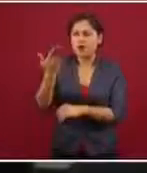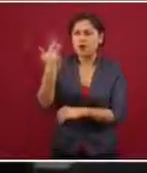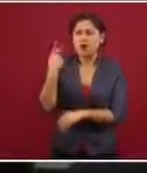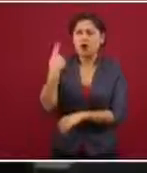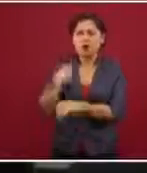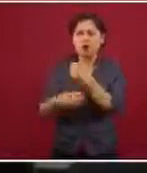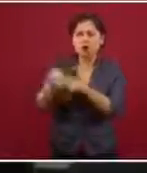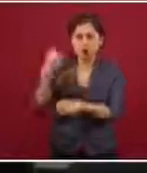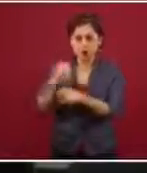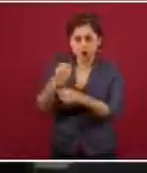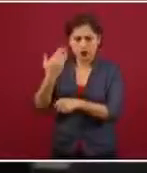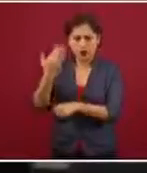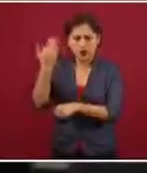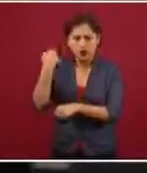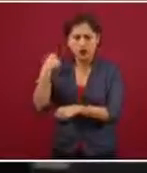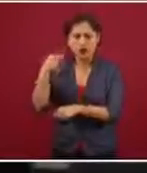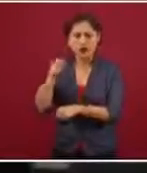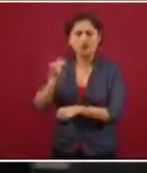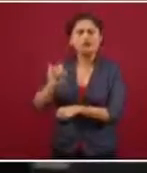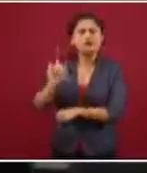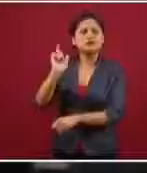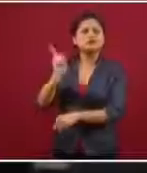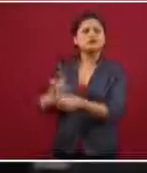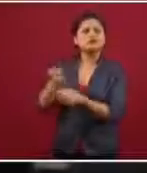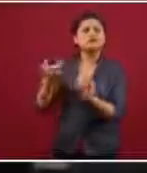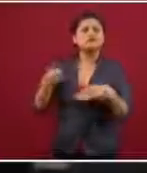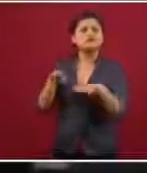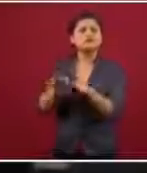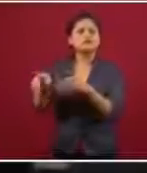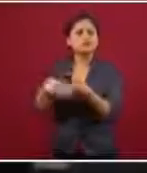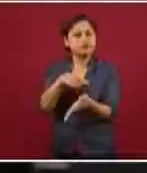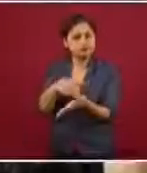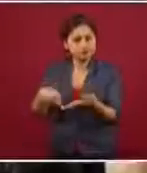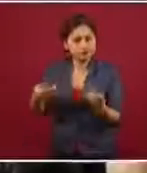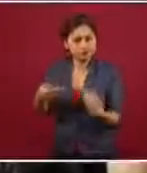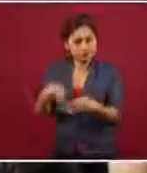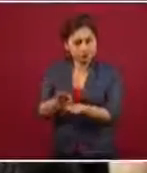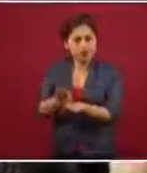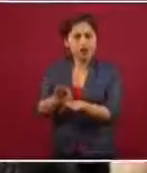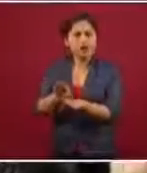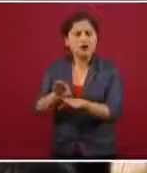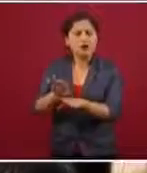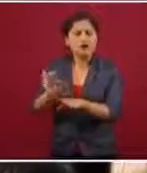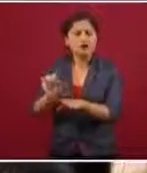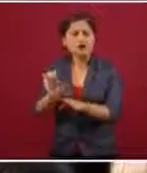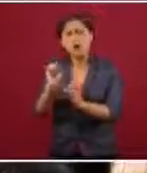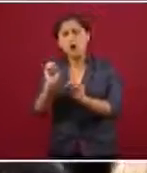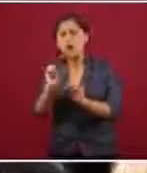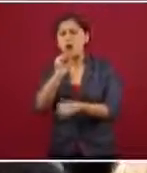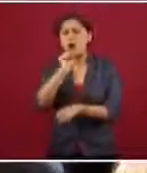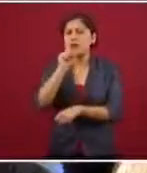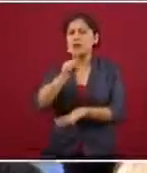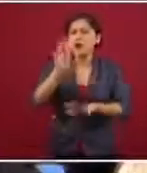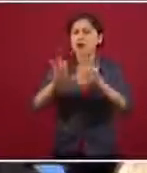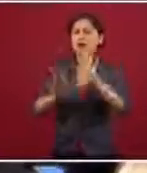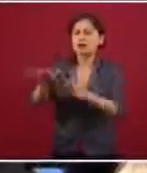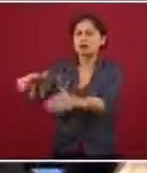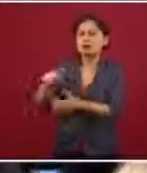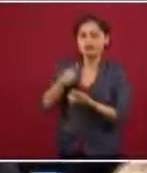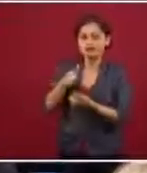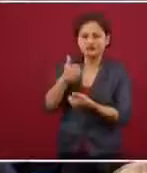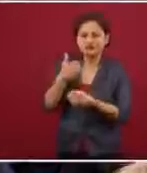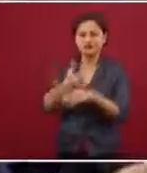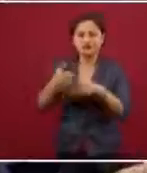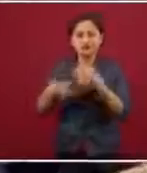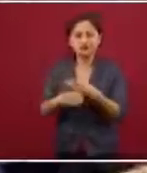con respecto a este tipo de bloqueo y de, pues, ya eventualmente hasta confiscación, ¿no? Tanto de